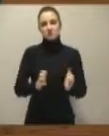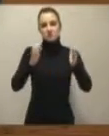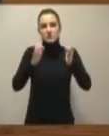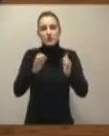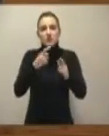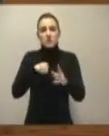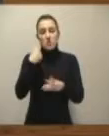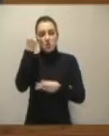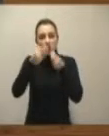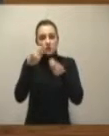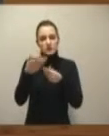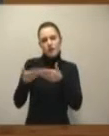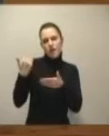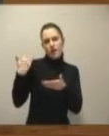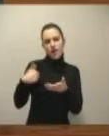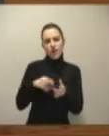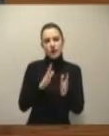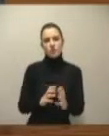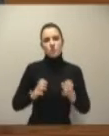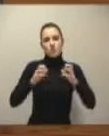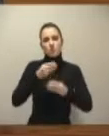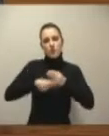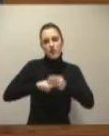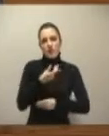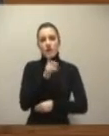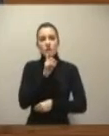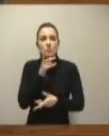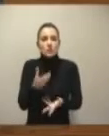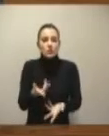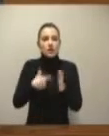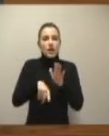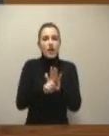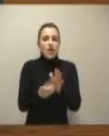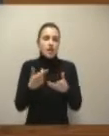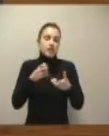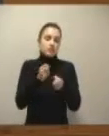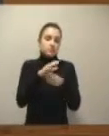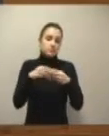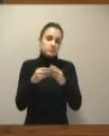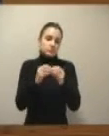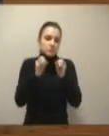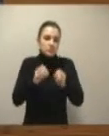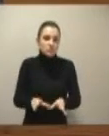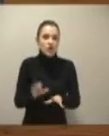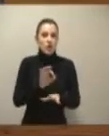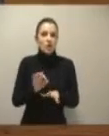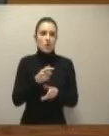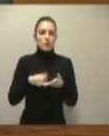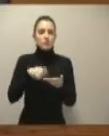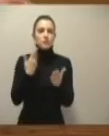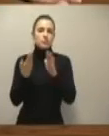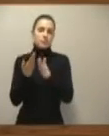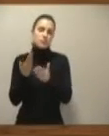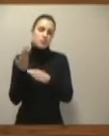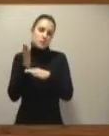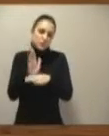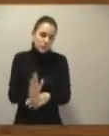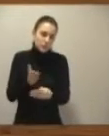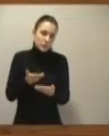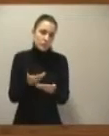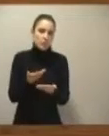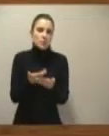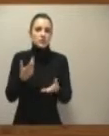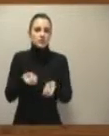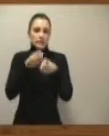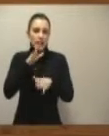cámaras constituidas de aquella manera tuviesen menos legitimidad democrática que la que saldría de su propuesta actual. En